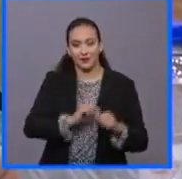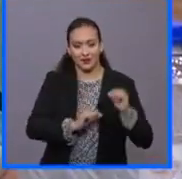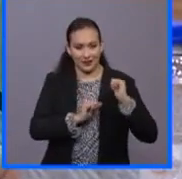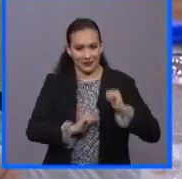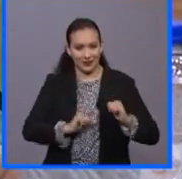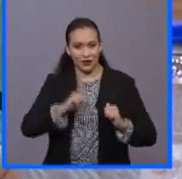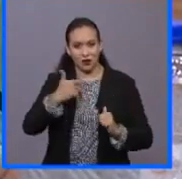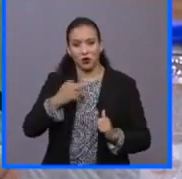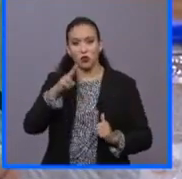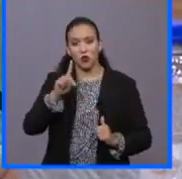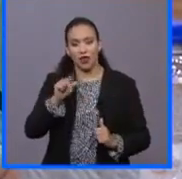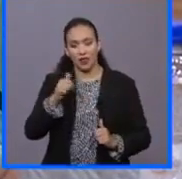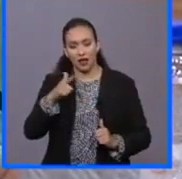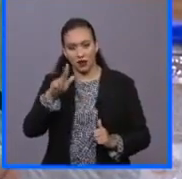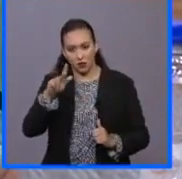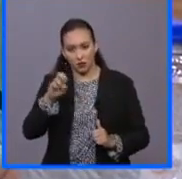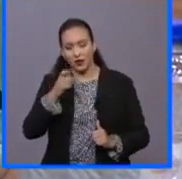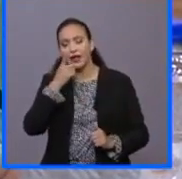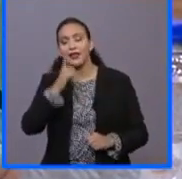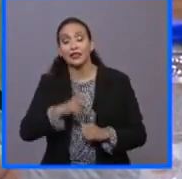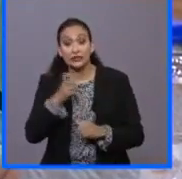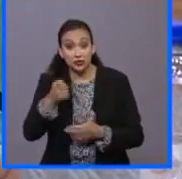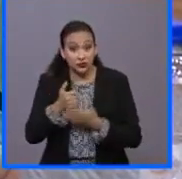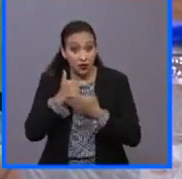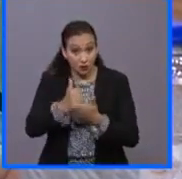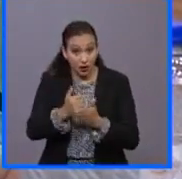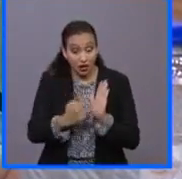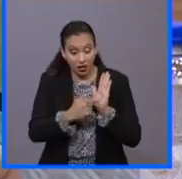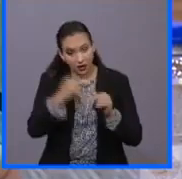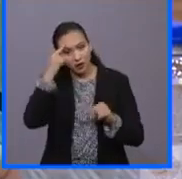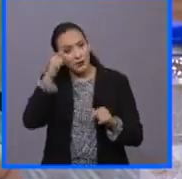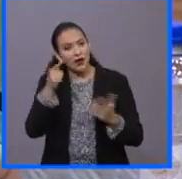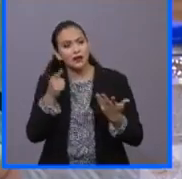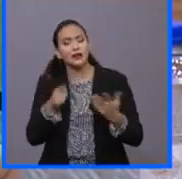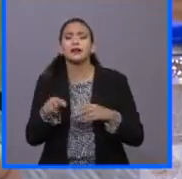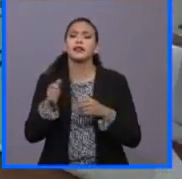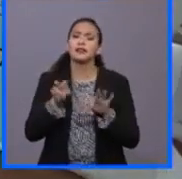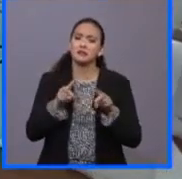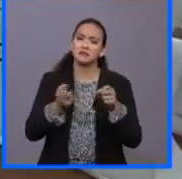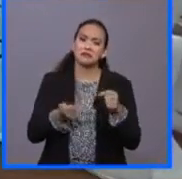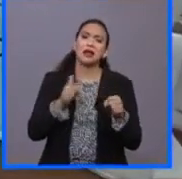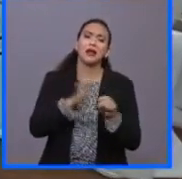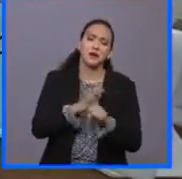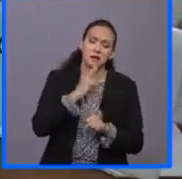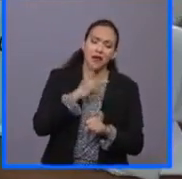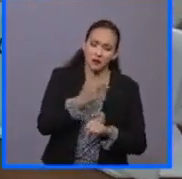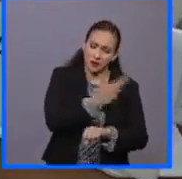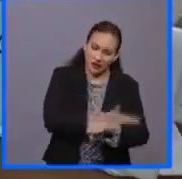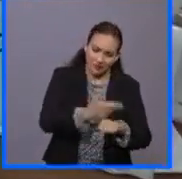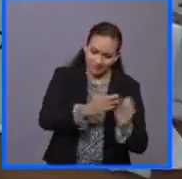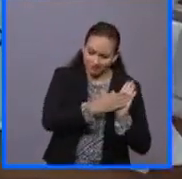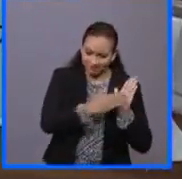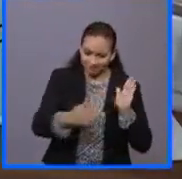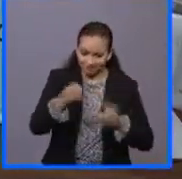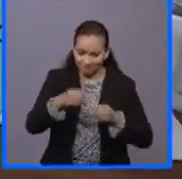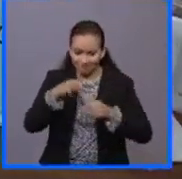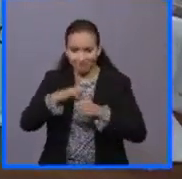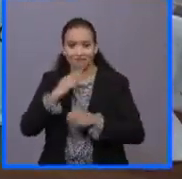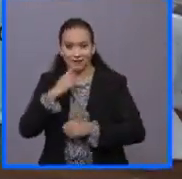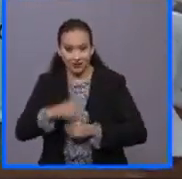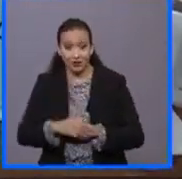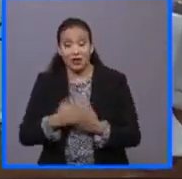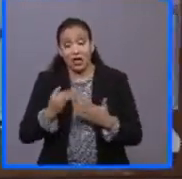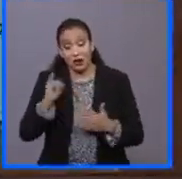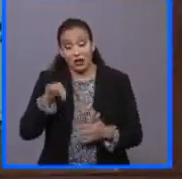presidenta Guadalupe Tadei, permitirá generar mejores prácticas en materia de administración de los procesos electorales, con lo